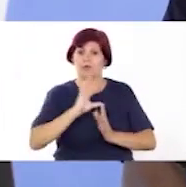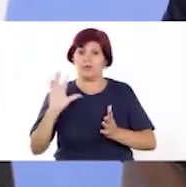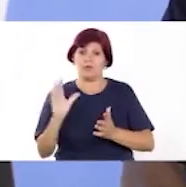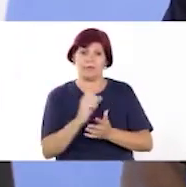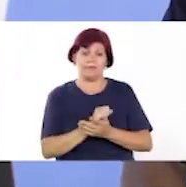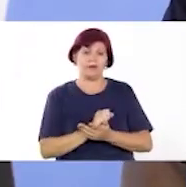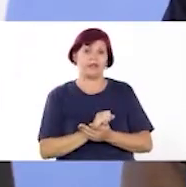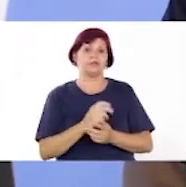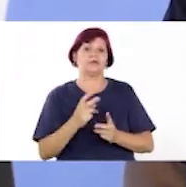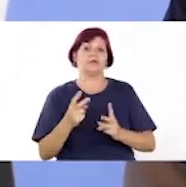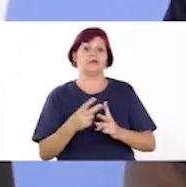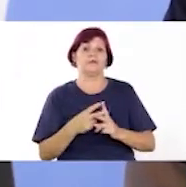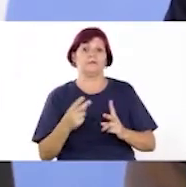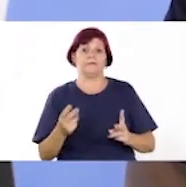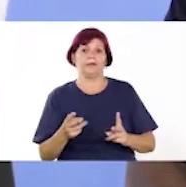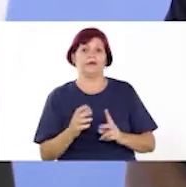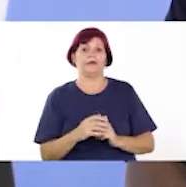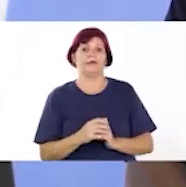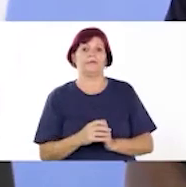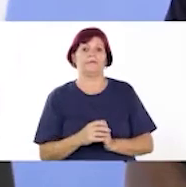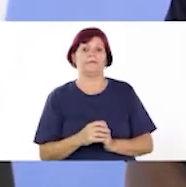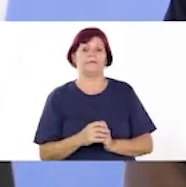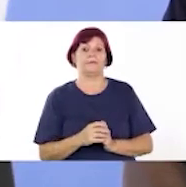sentido general para